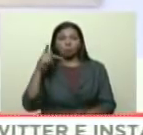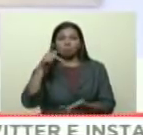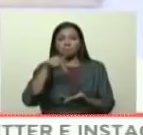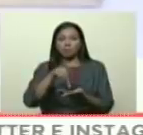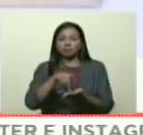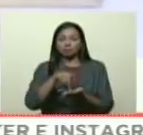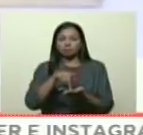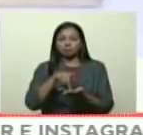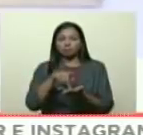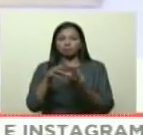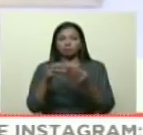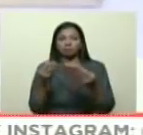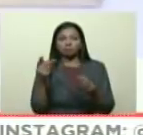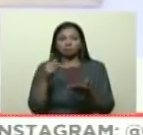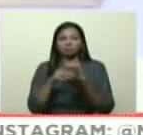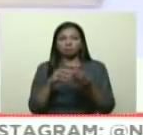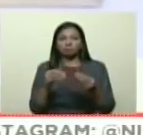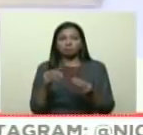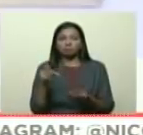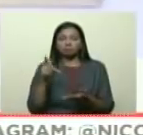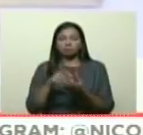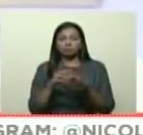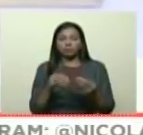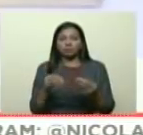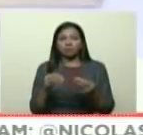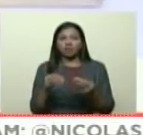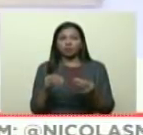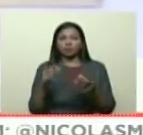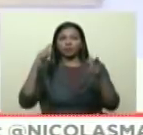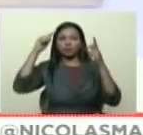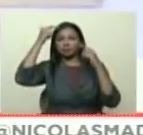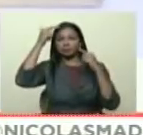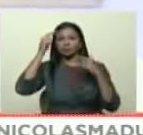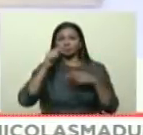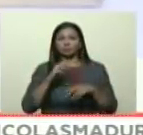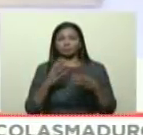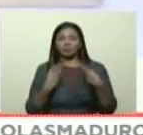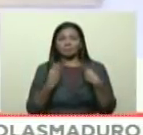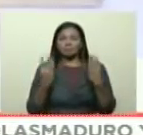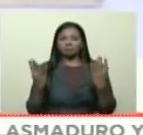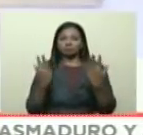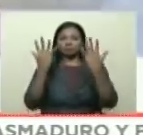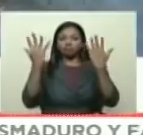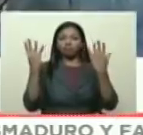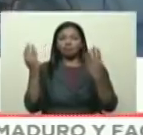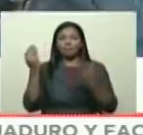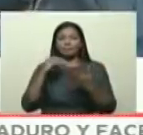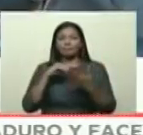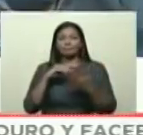nosotros. Y estando nosotros va a estar nuestro comandante Hugo Chávez vivo, vivo.